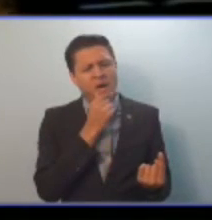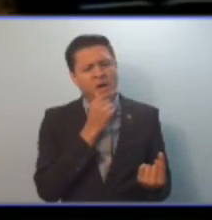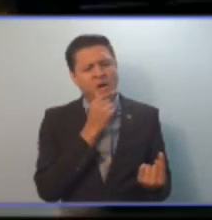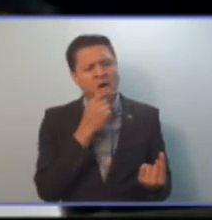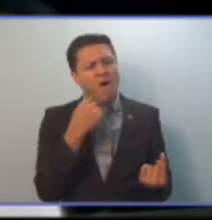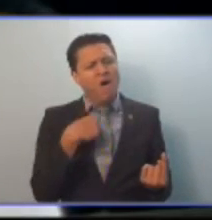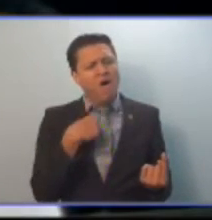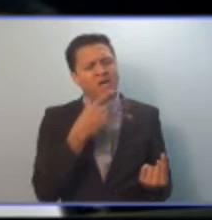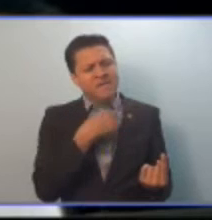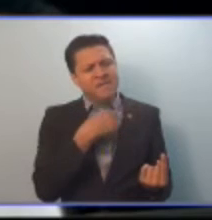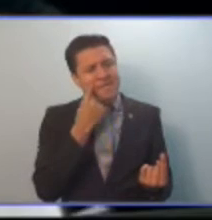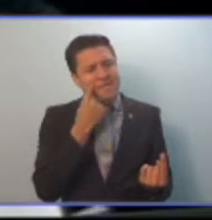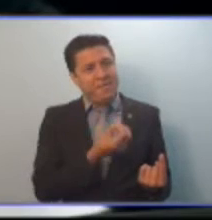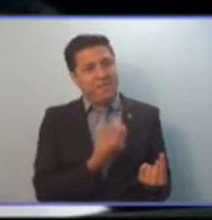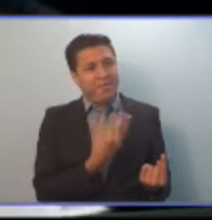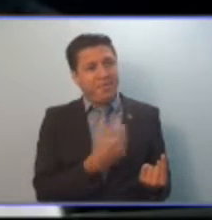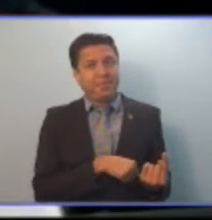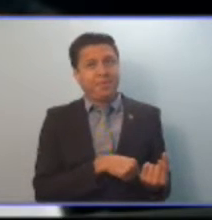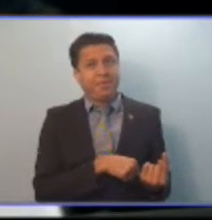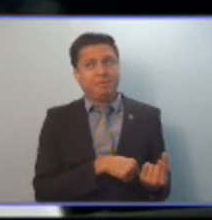me ha gustado mucho su